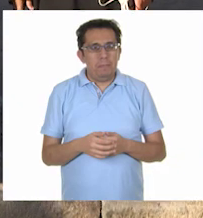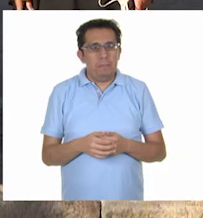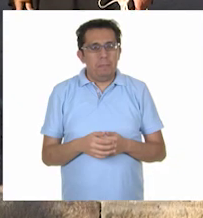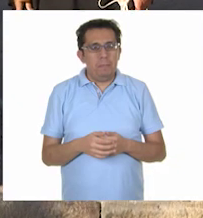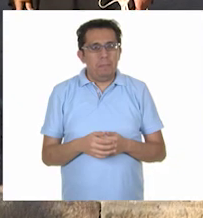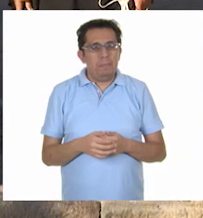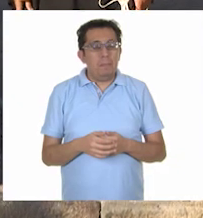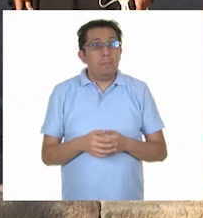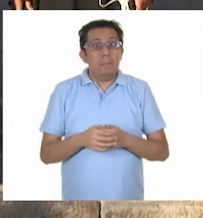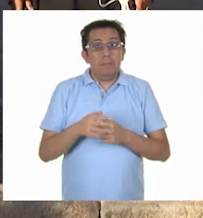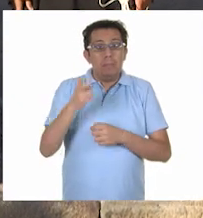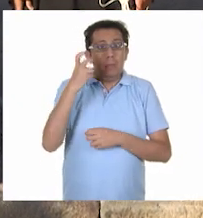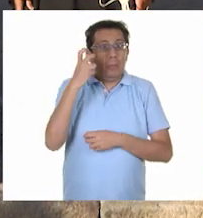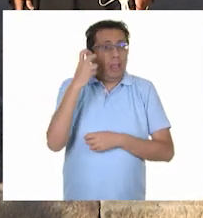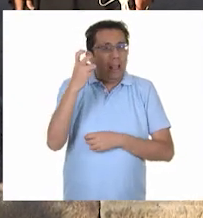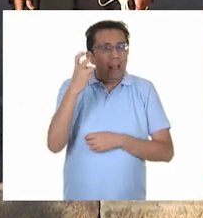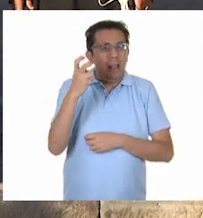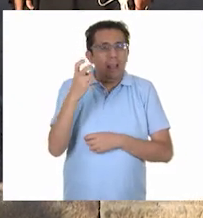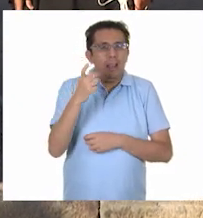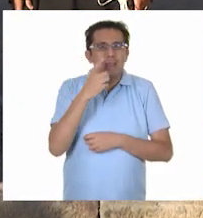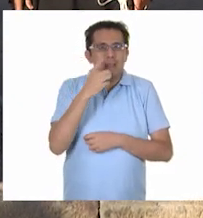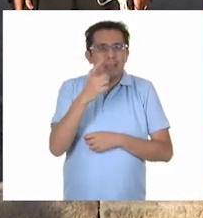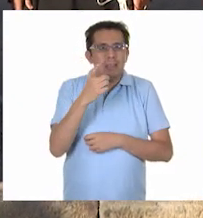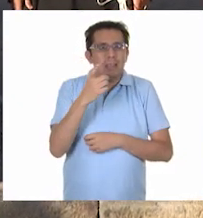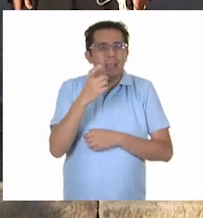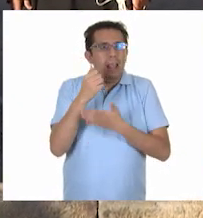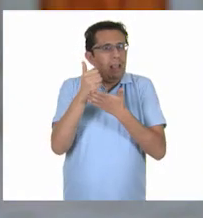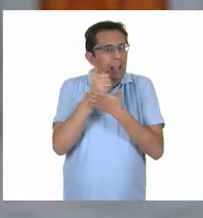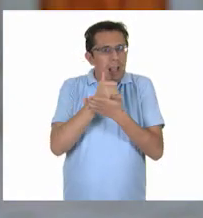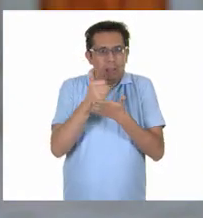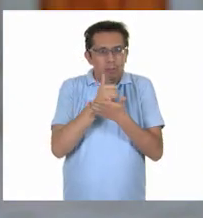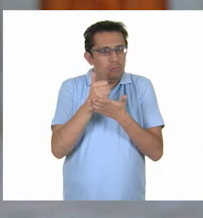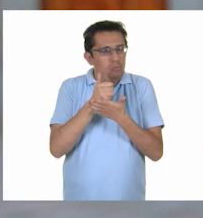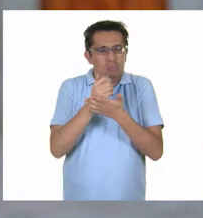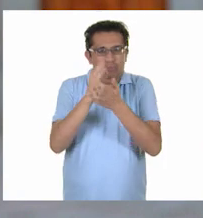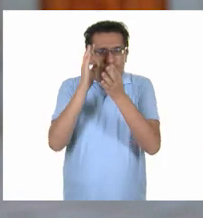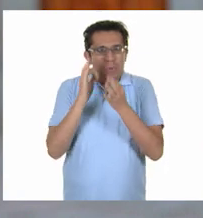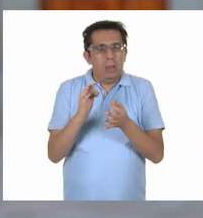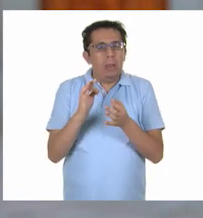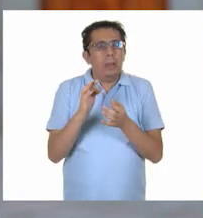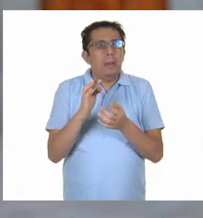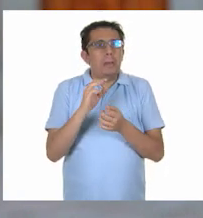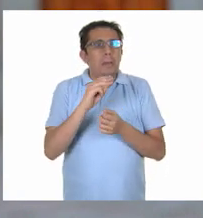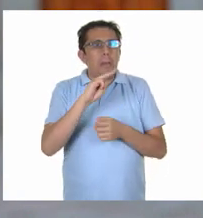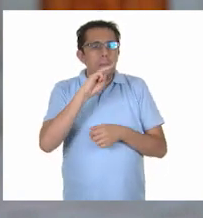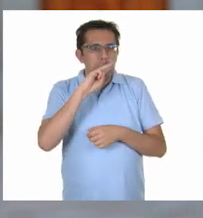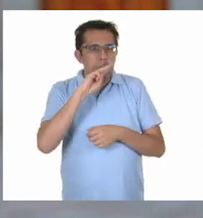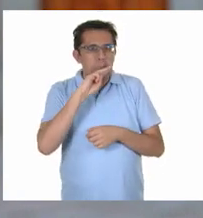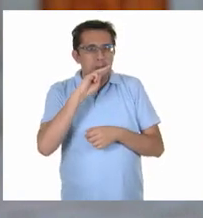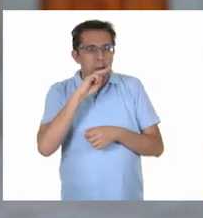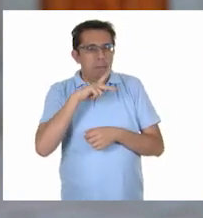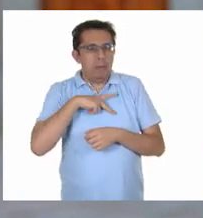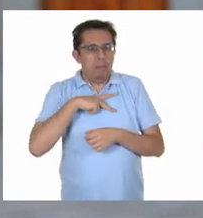Porque él decía que es el azul Xochitiotzin. Y mi mamá le hacía sus